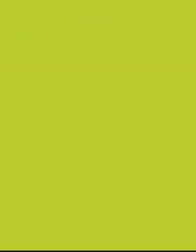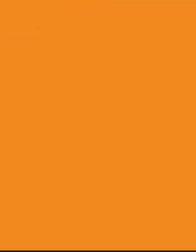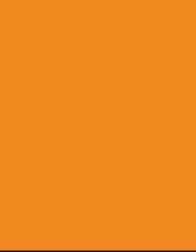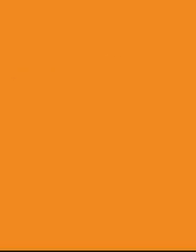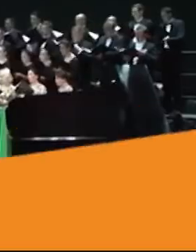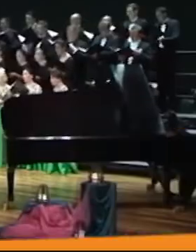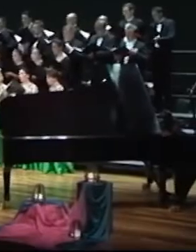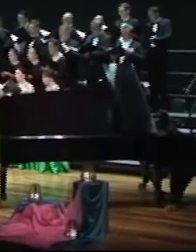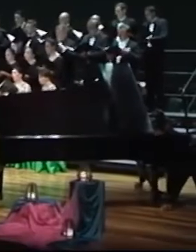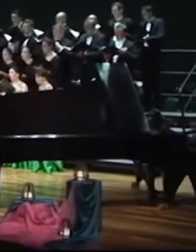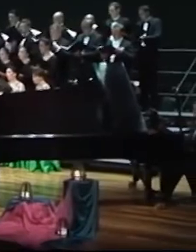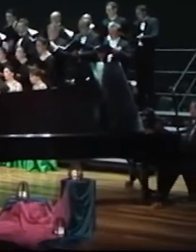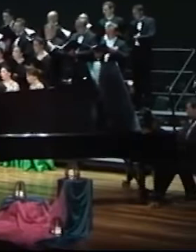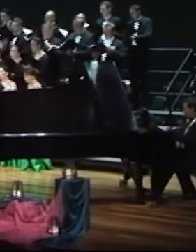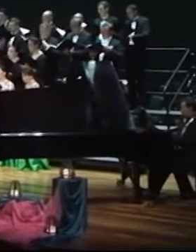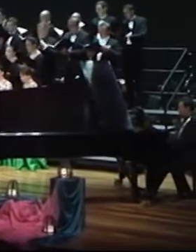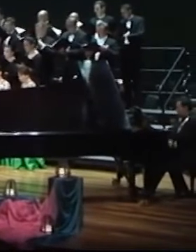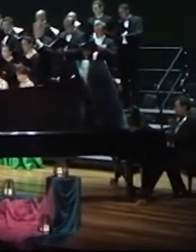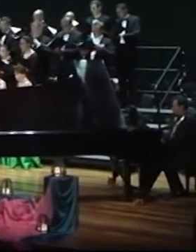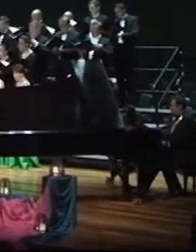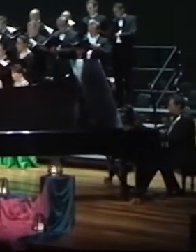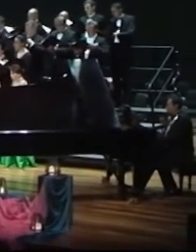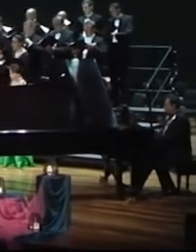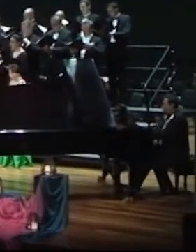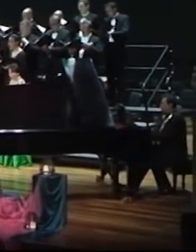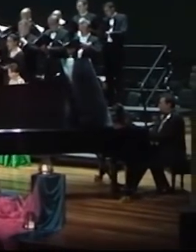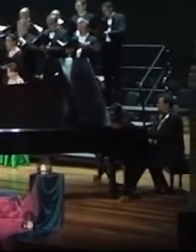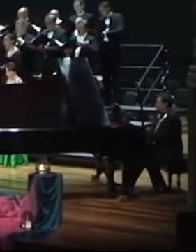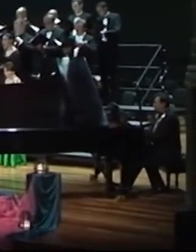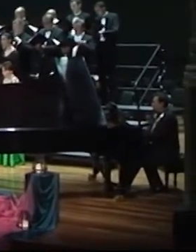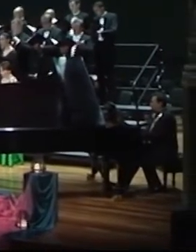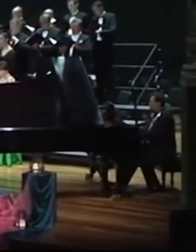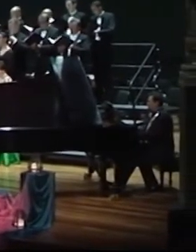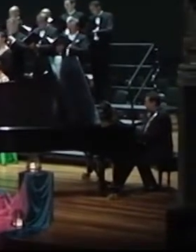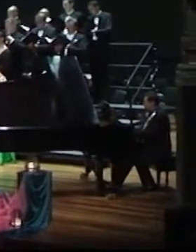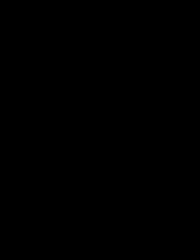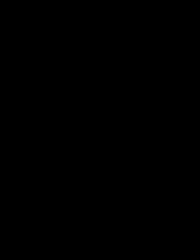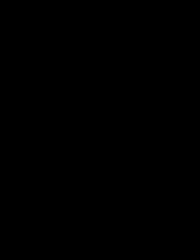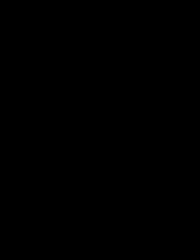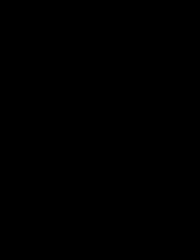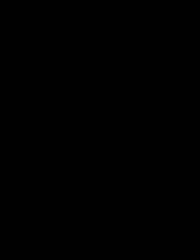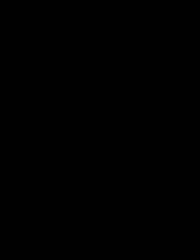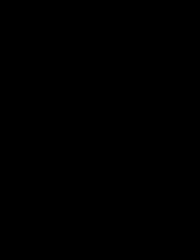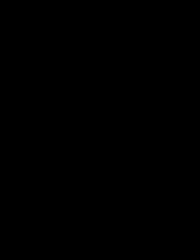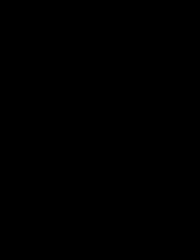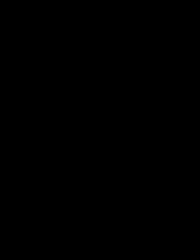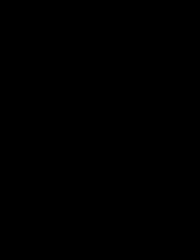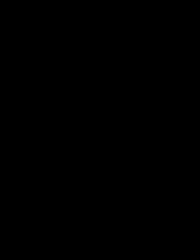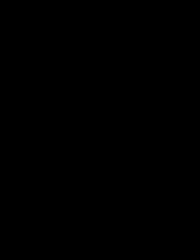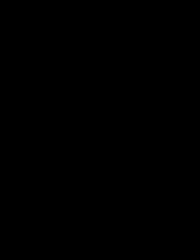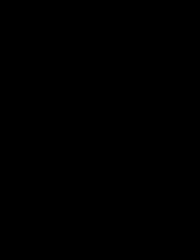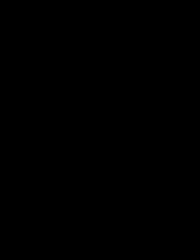El domingo 4 de octubre a las 2:30 de la tarde. En 13, Costa Rica Televisión.